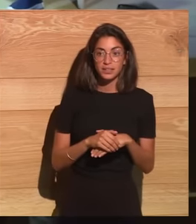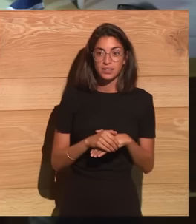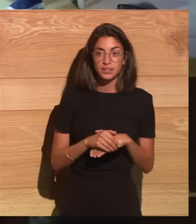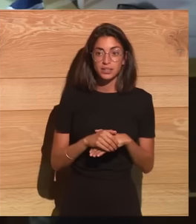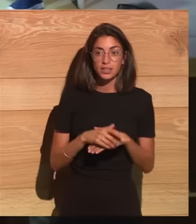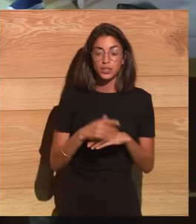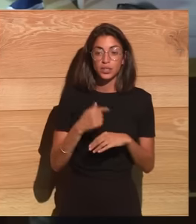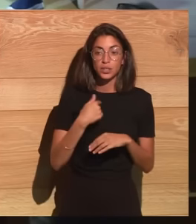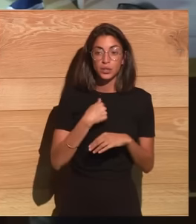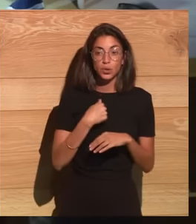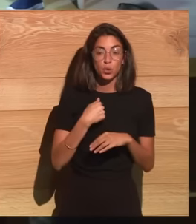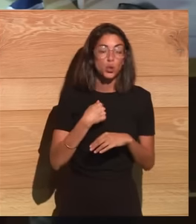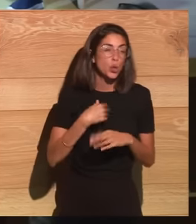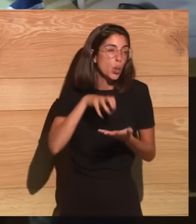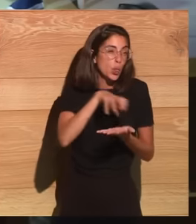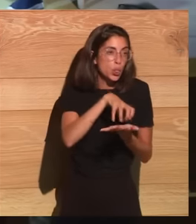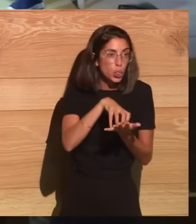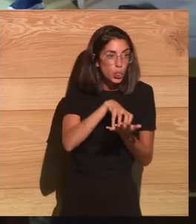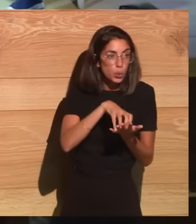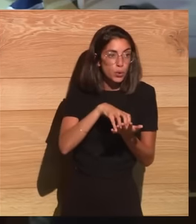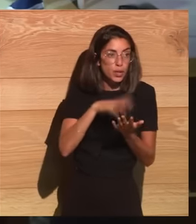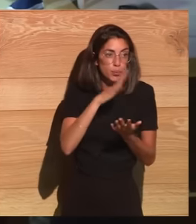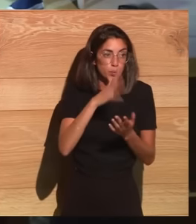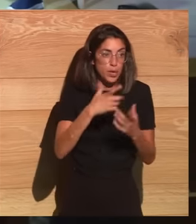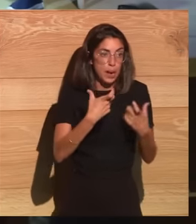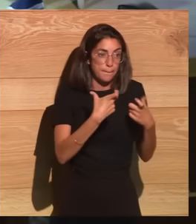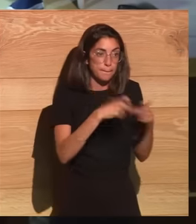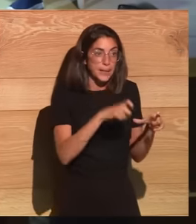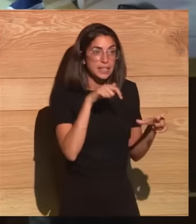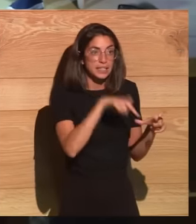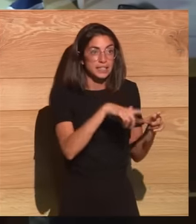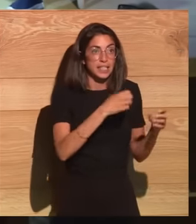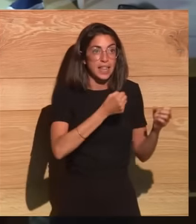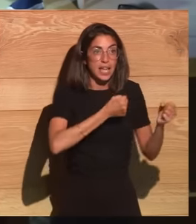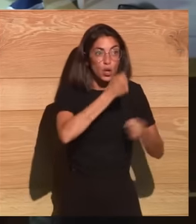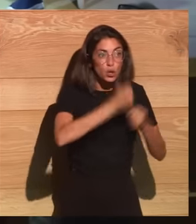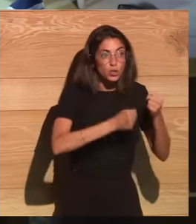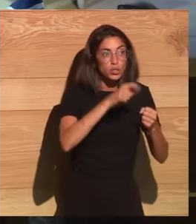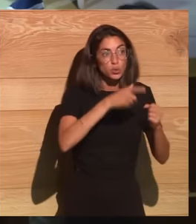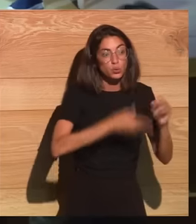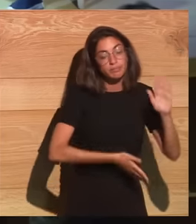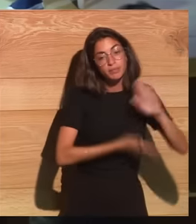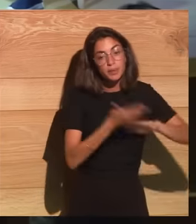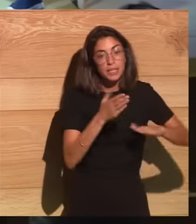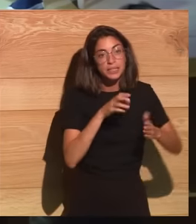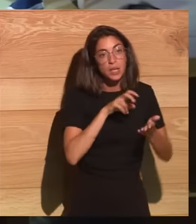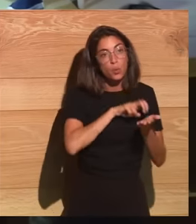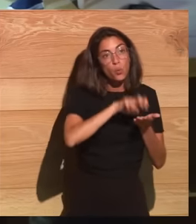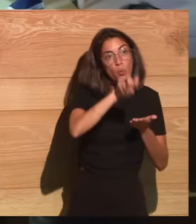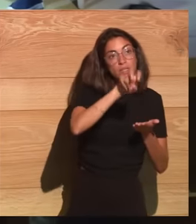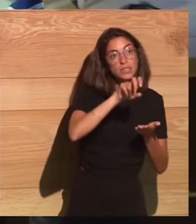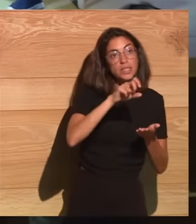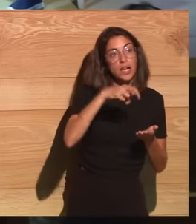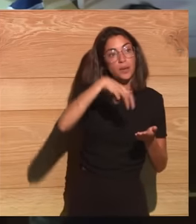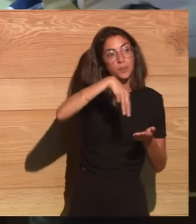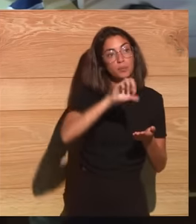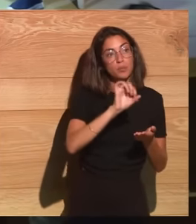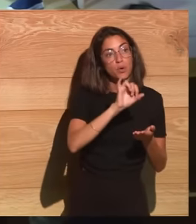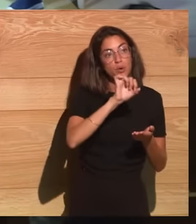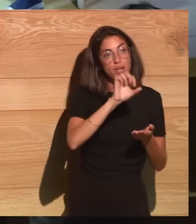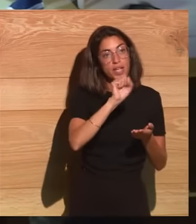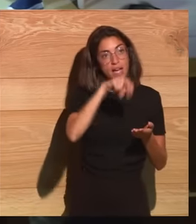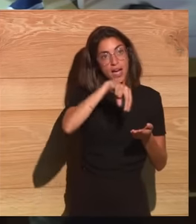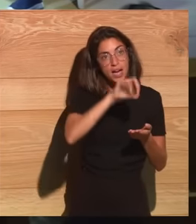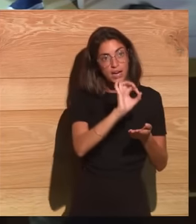Yo es que tenía la duda de que en la parte esa del coche justo después mencionas que te vas por la Cuesta Moyano con Steel Case y de... Van a